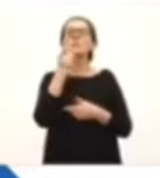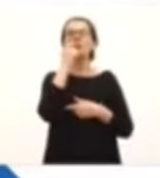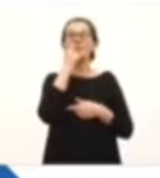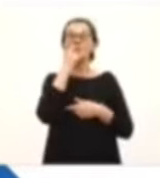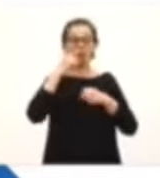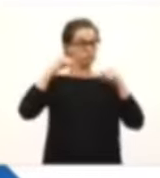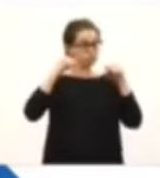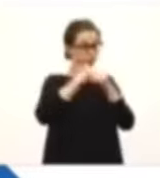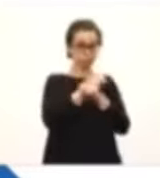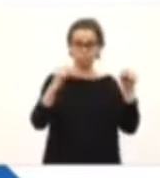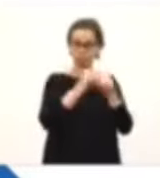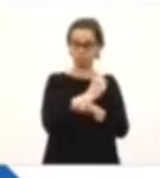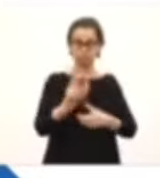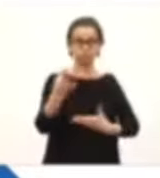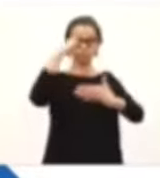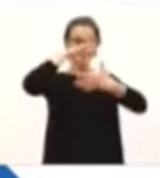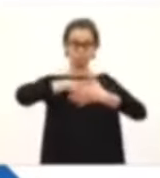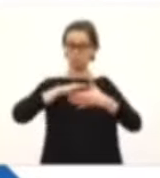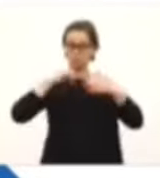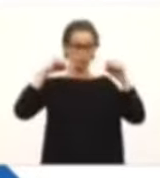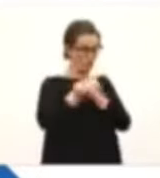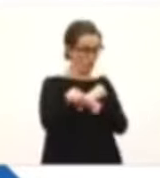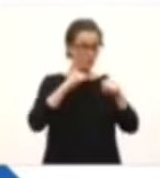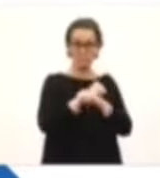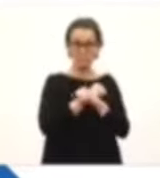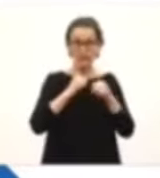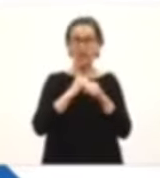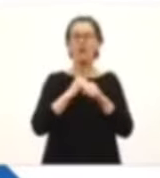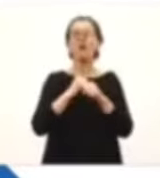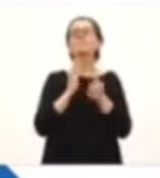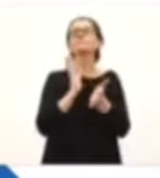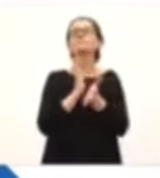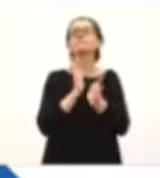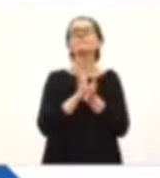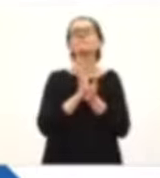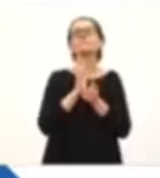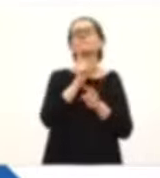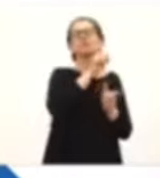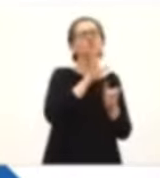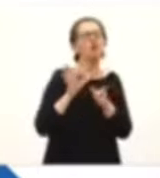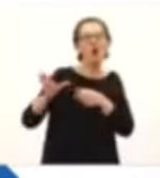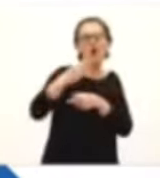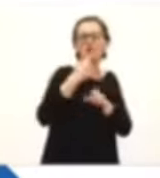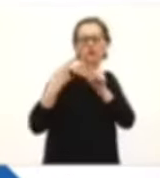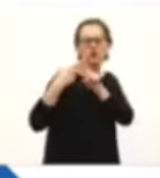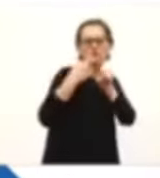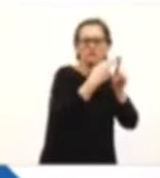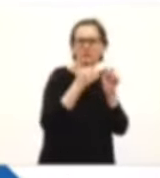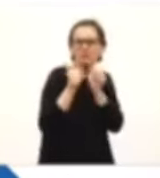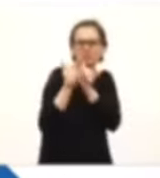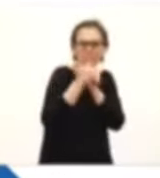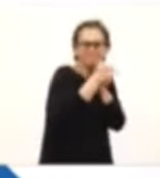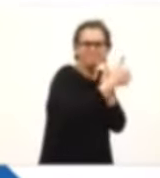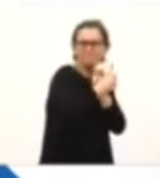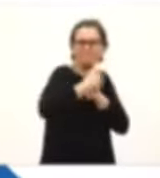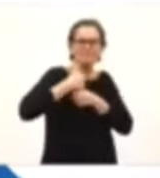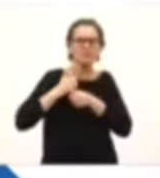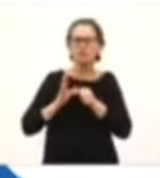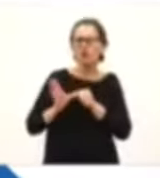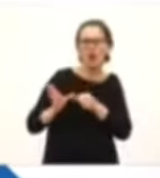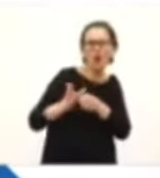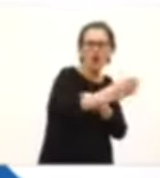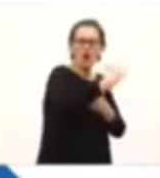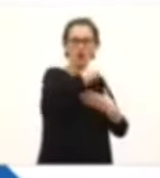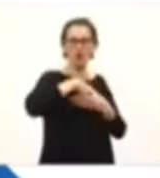confirmado por criterio epidemiológico a todos los contactos estrechos de una persona